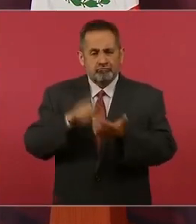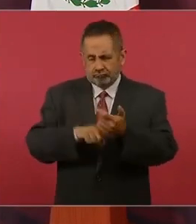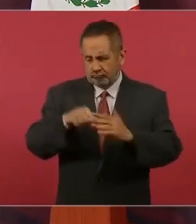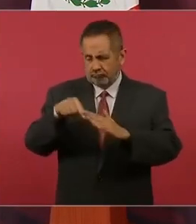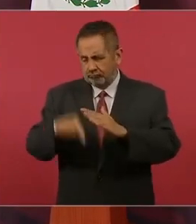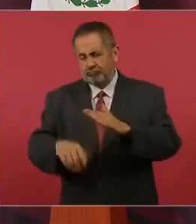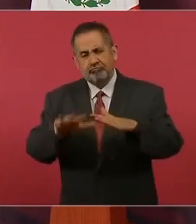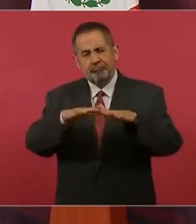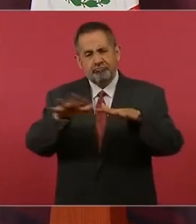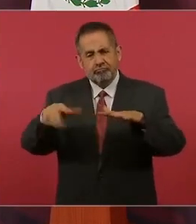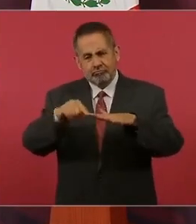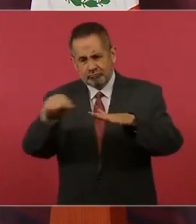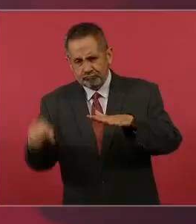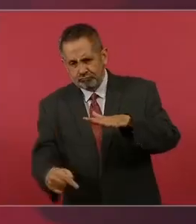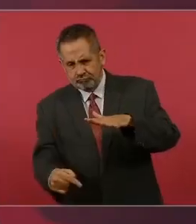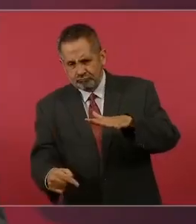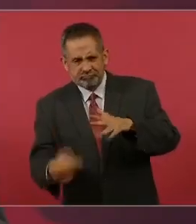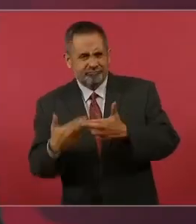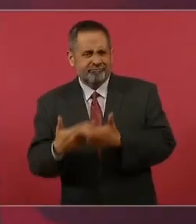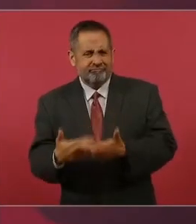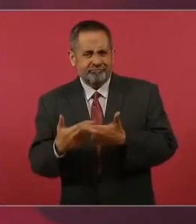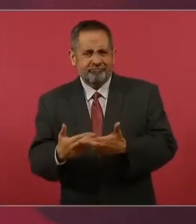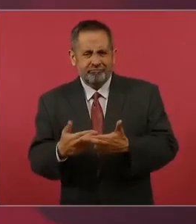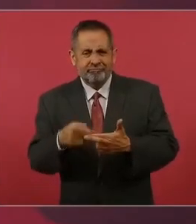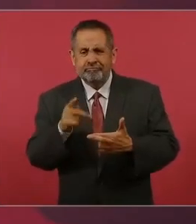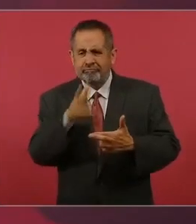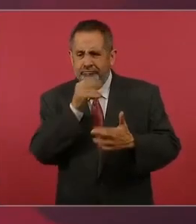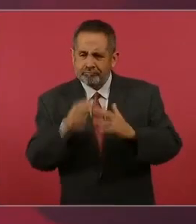mar, pero no podemos sacarlo